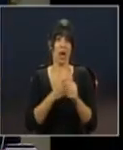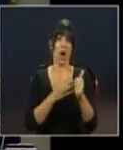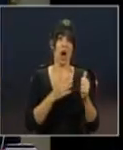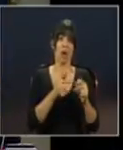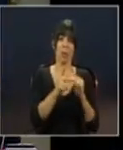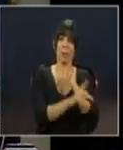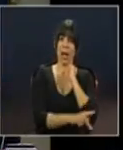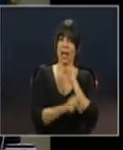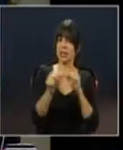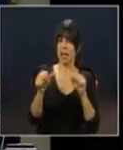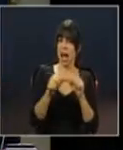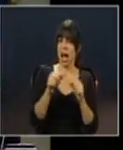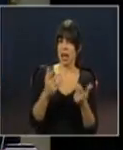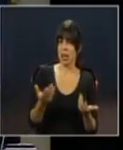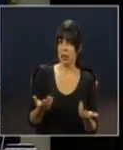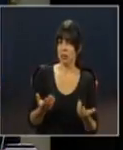área?